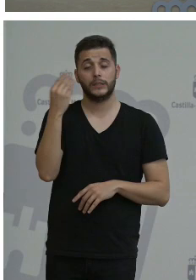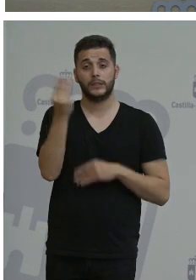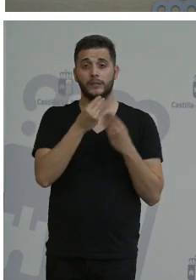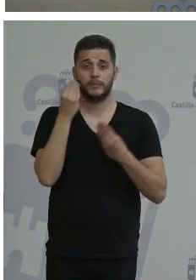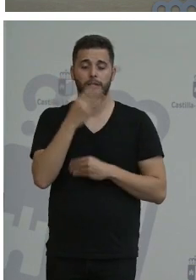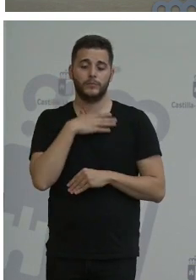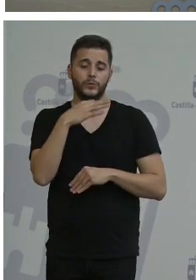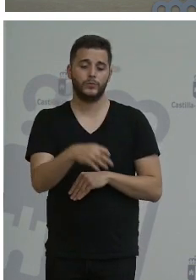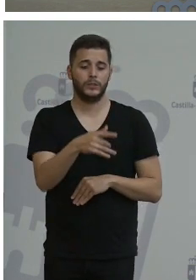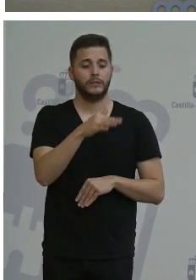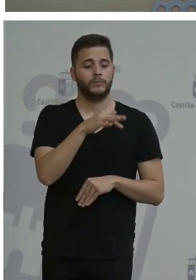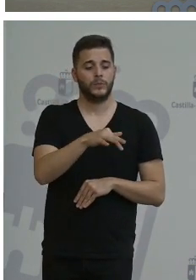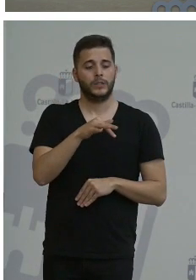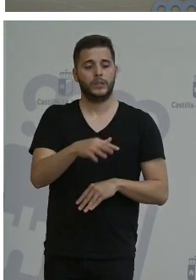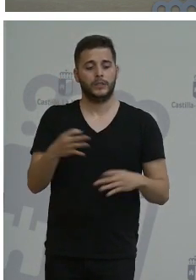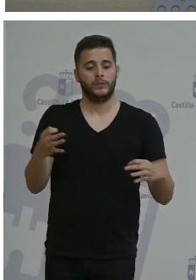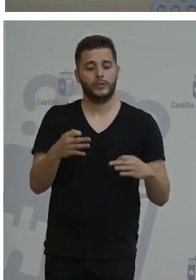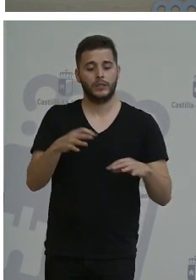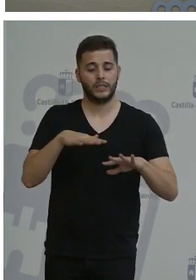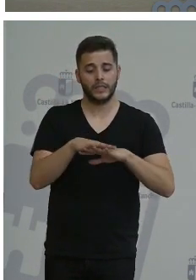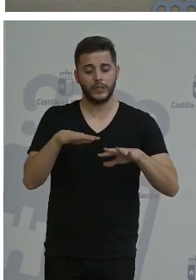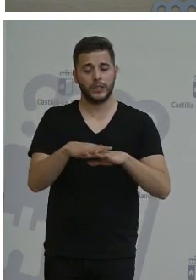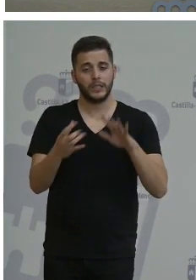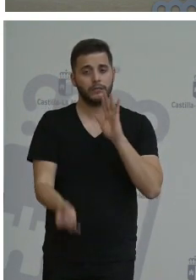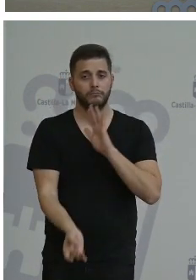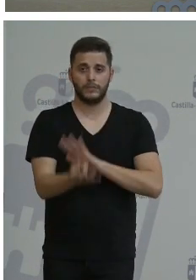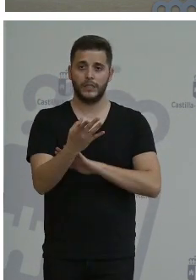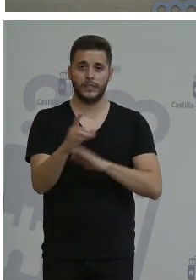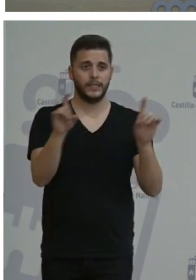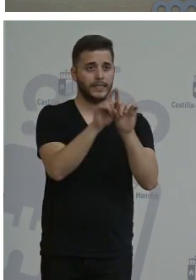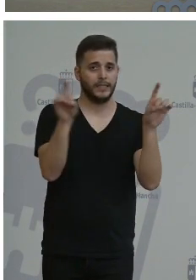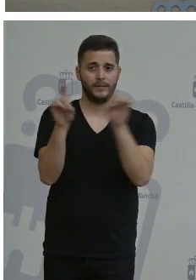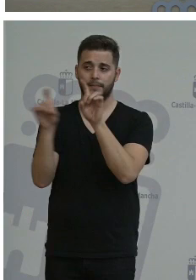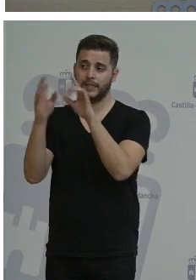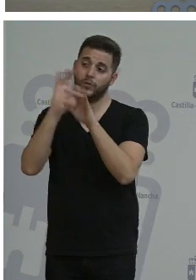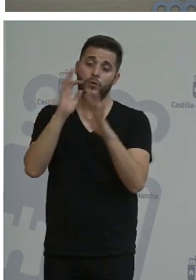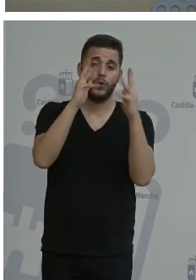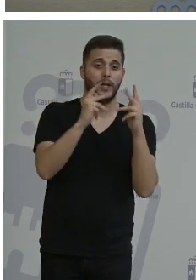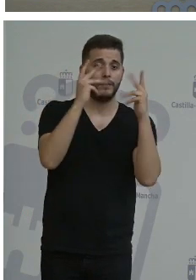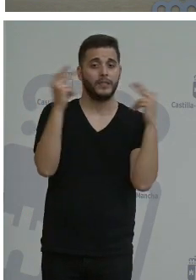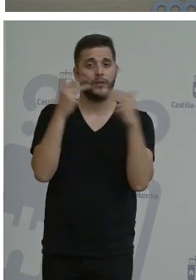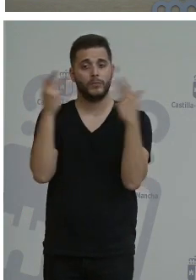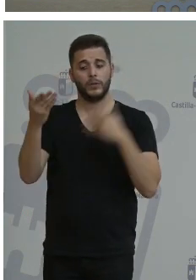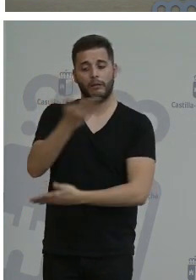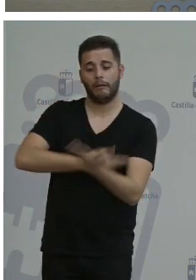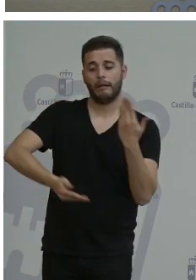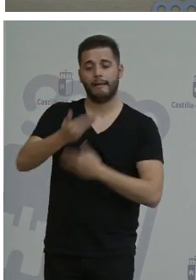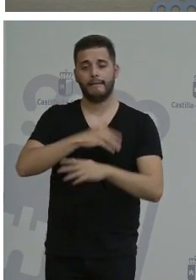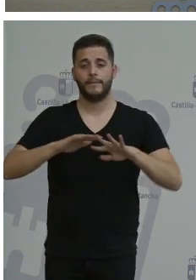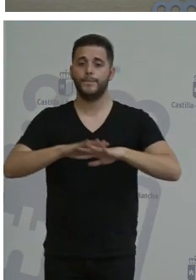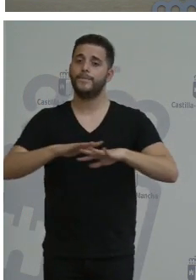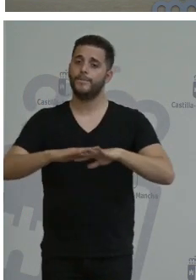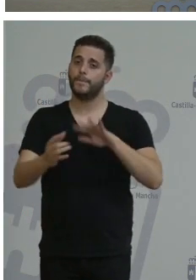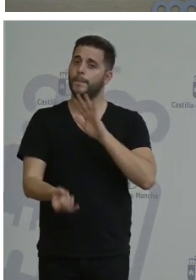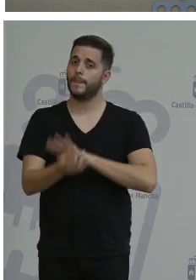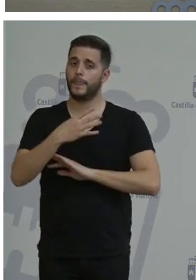aportar a muchos es el crear una red de compañías inclusivas, De administraciones públicas inclusivas que podría ser… Una de